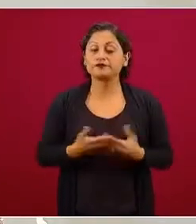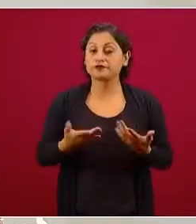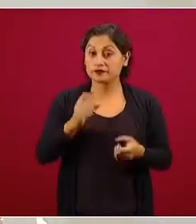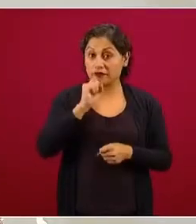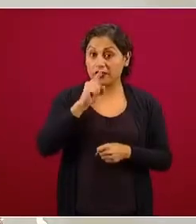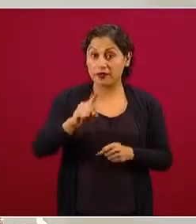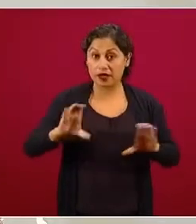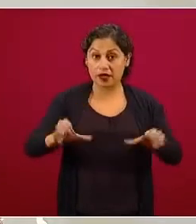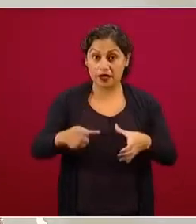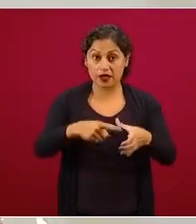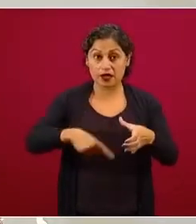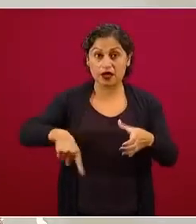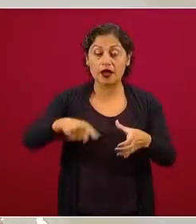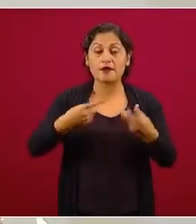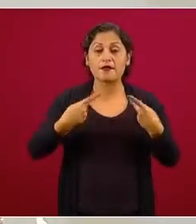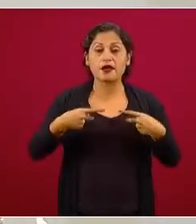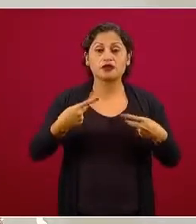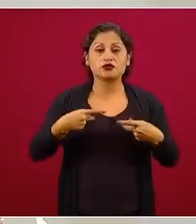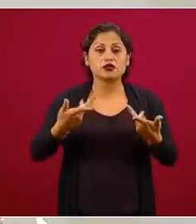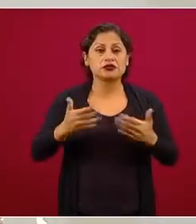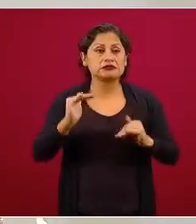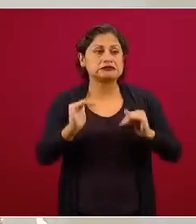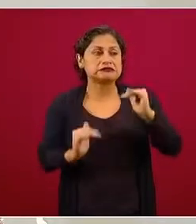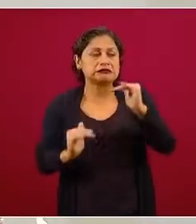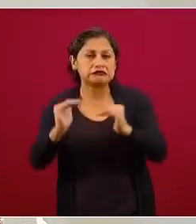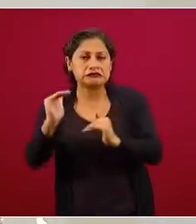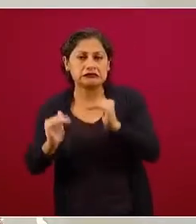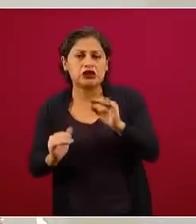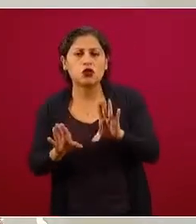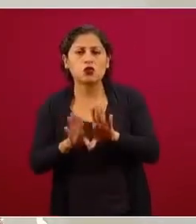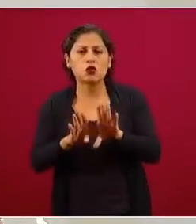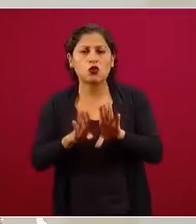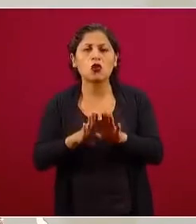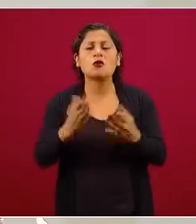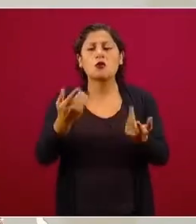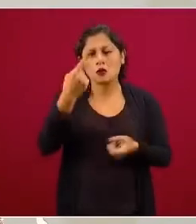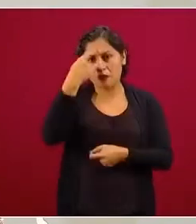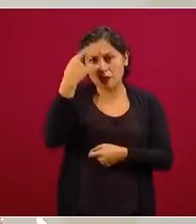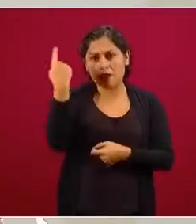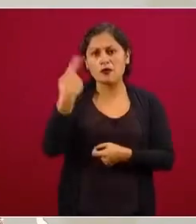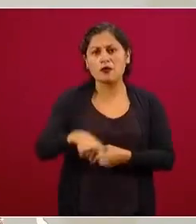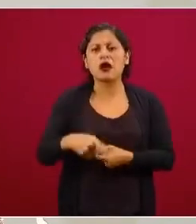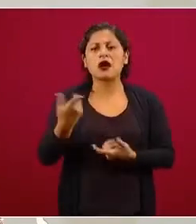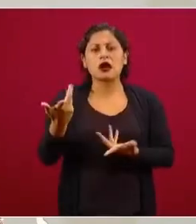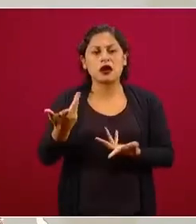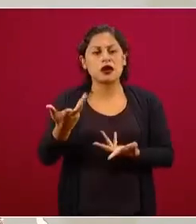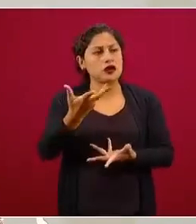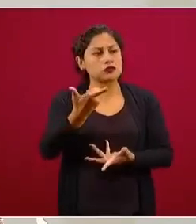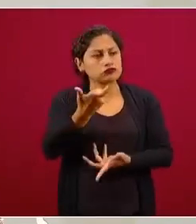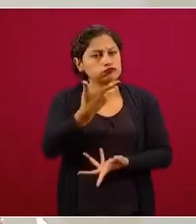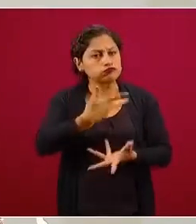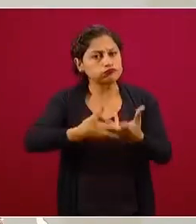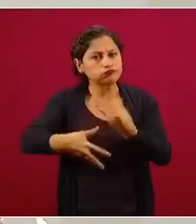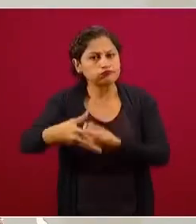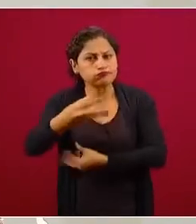los pueblos para buscar el equilibrio a través de la justa distribución de la riqueza es una necesidad urgente.